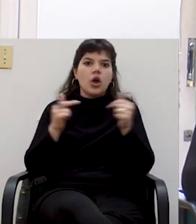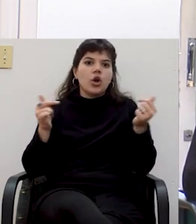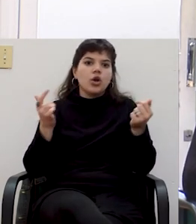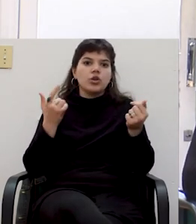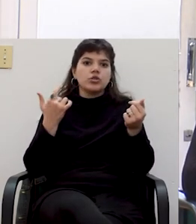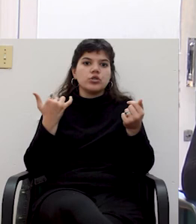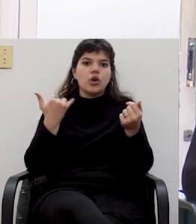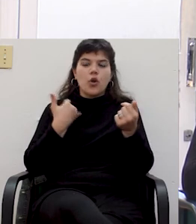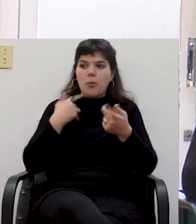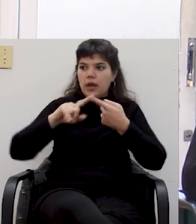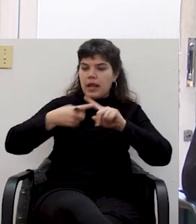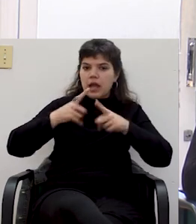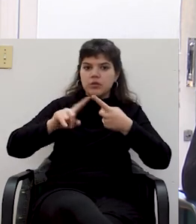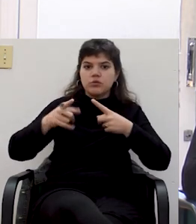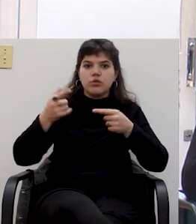de relacionamiento